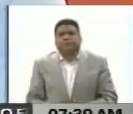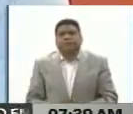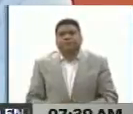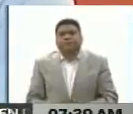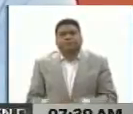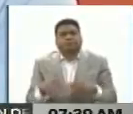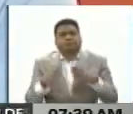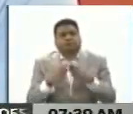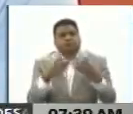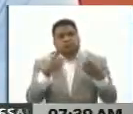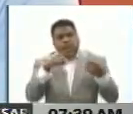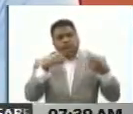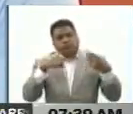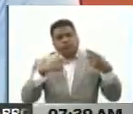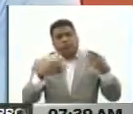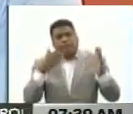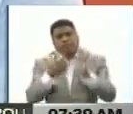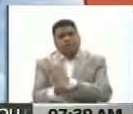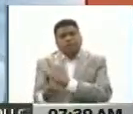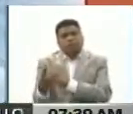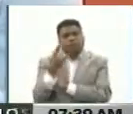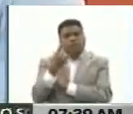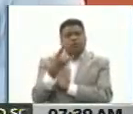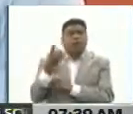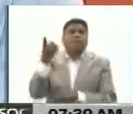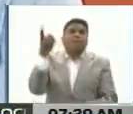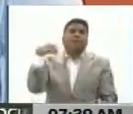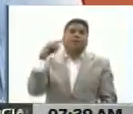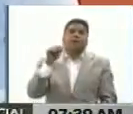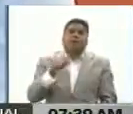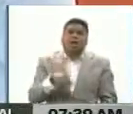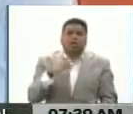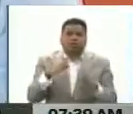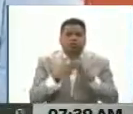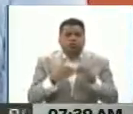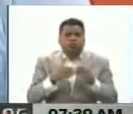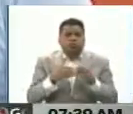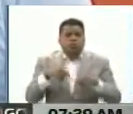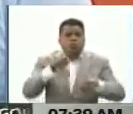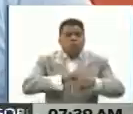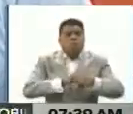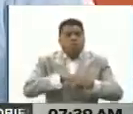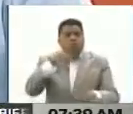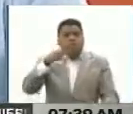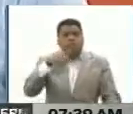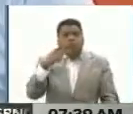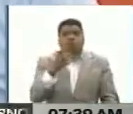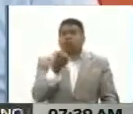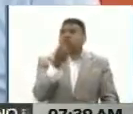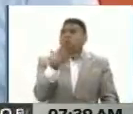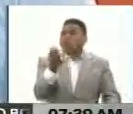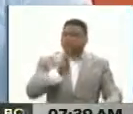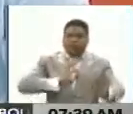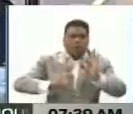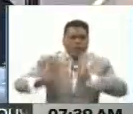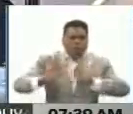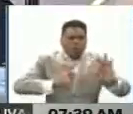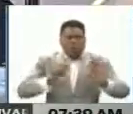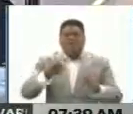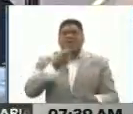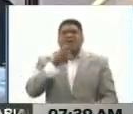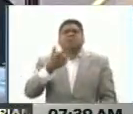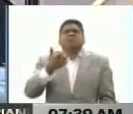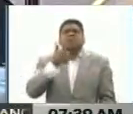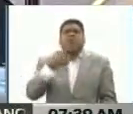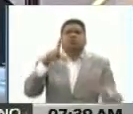dando en nuestro país en ese contexto político, que además tiene muy buenas actuaciones, hermosa fotografía, una